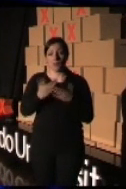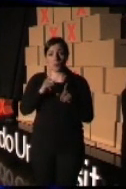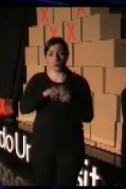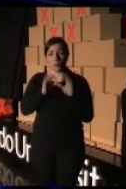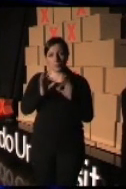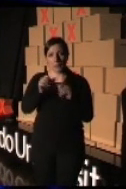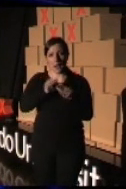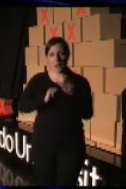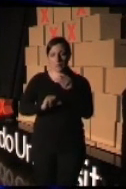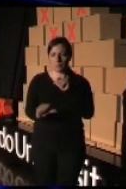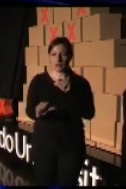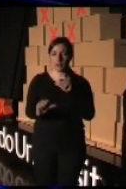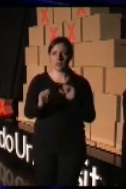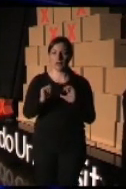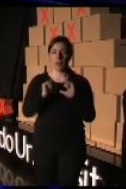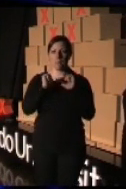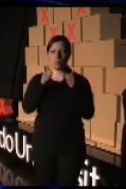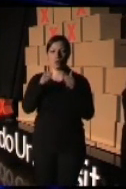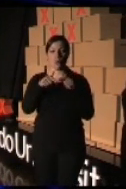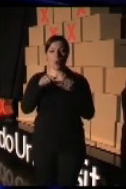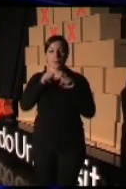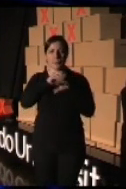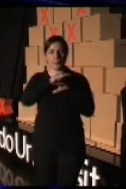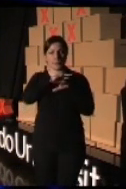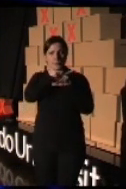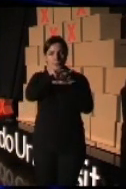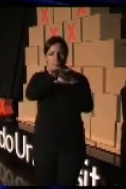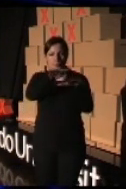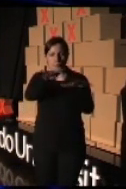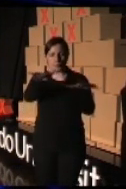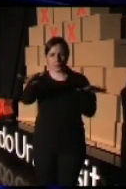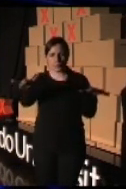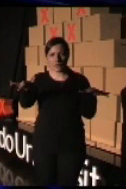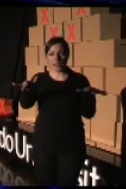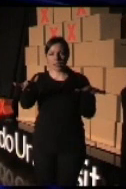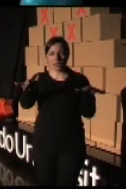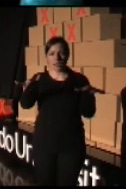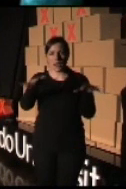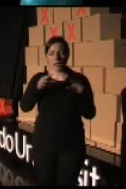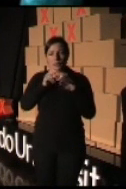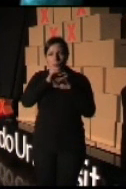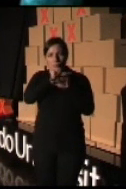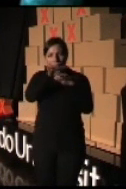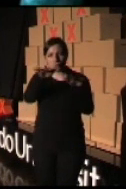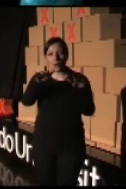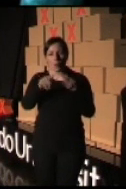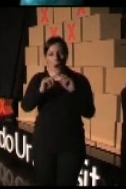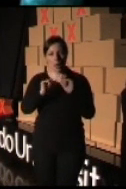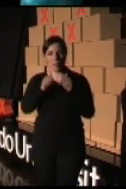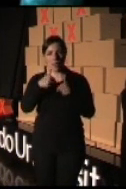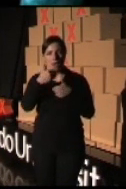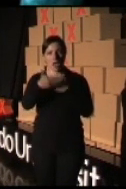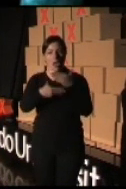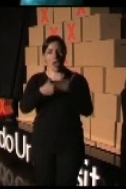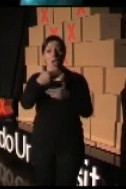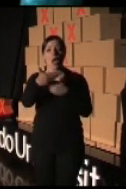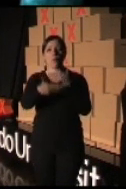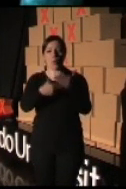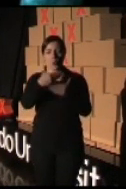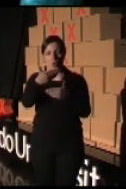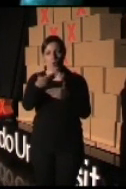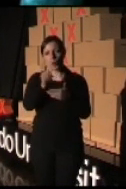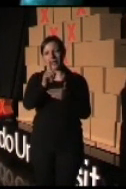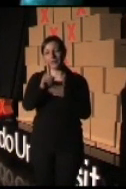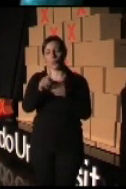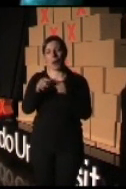momento empezó a expandirse, una expansión que todavía continúa, y empezó la evolución. No la evolución biológica que